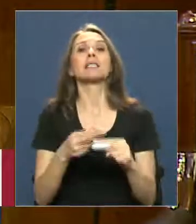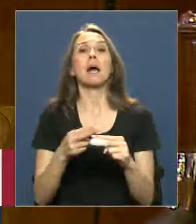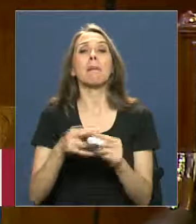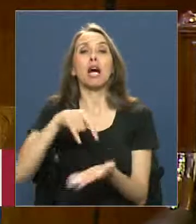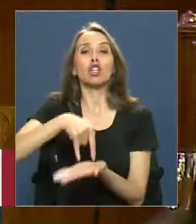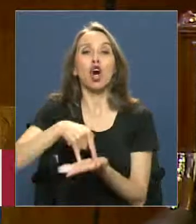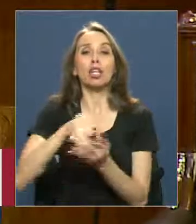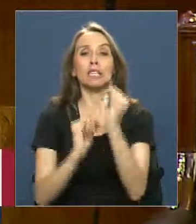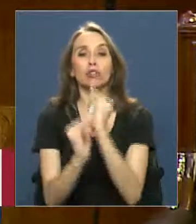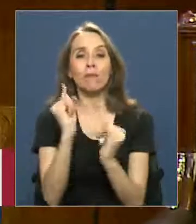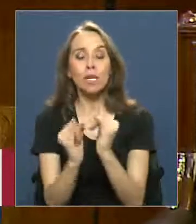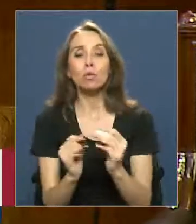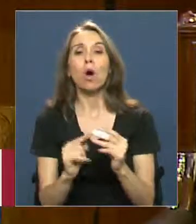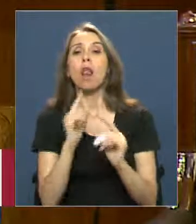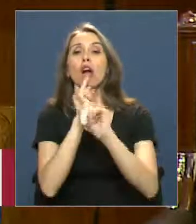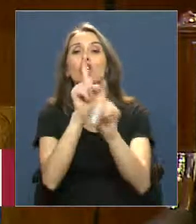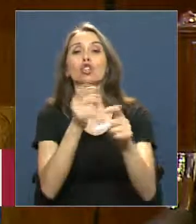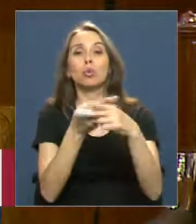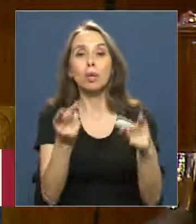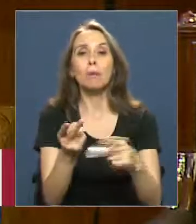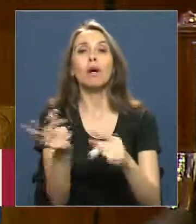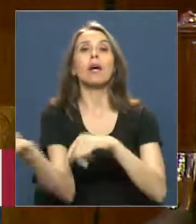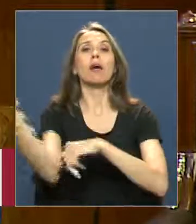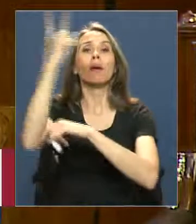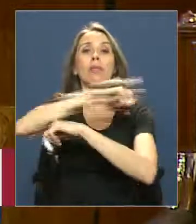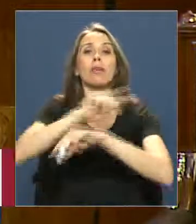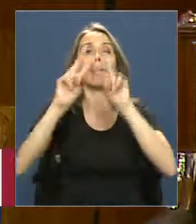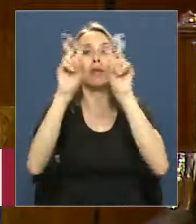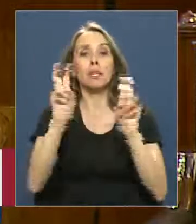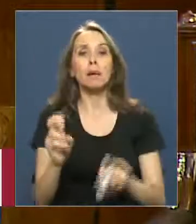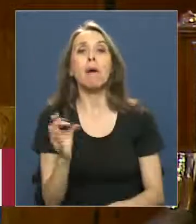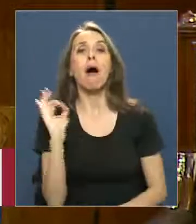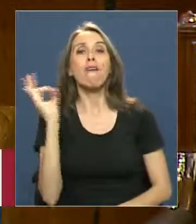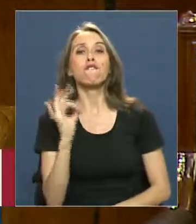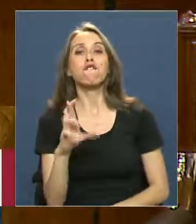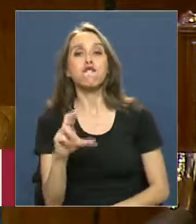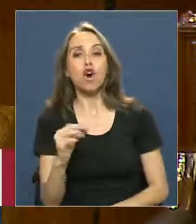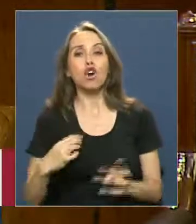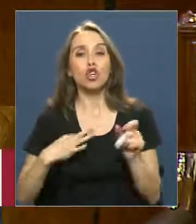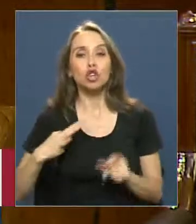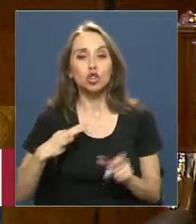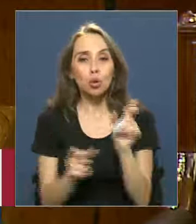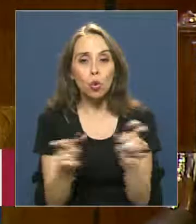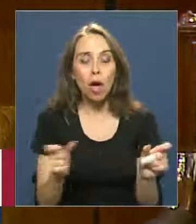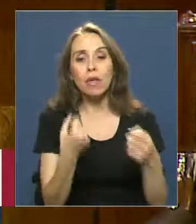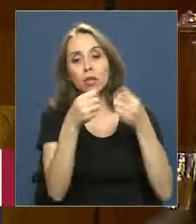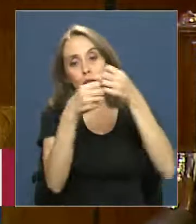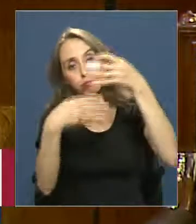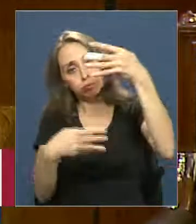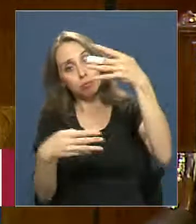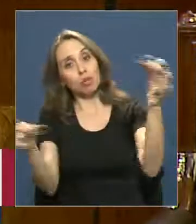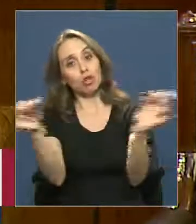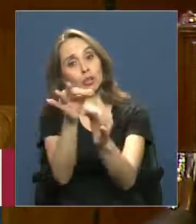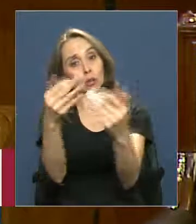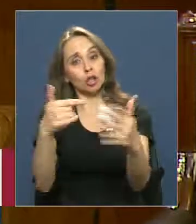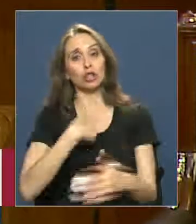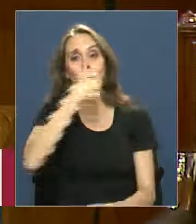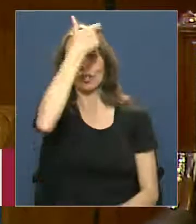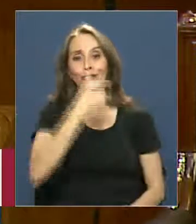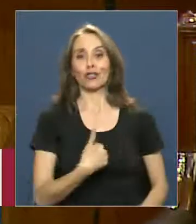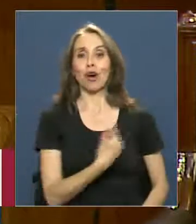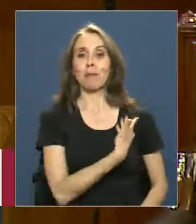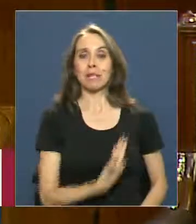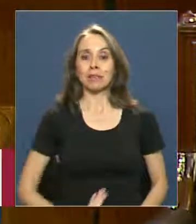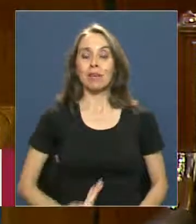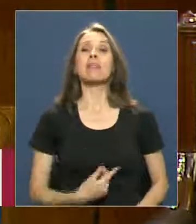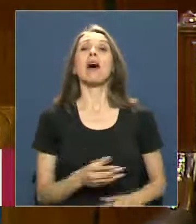las consultas públicas, jornadas temáticas, foros ciudadanos, en virtud de las consideraciones precedentes y en mi calidad de presidenta del